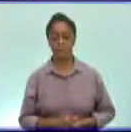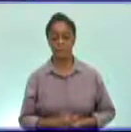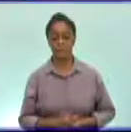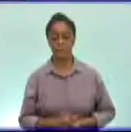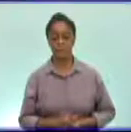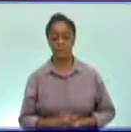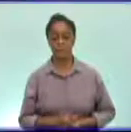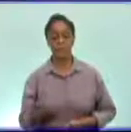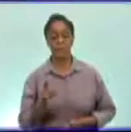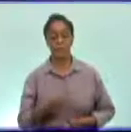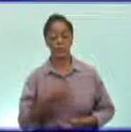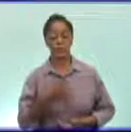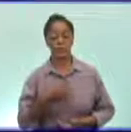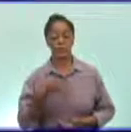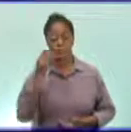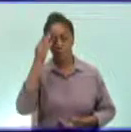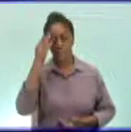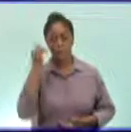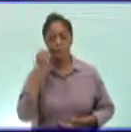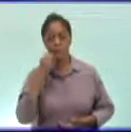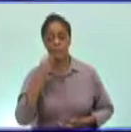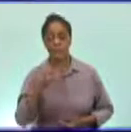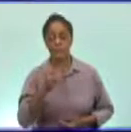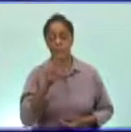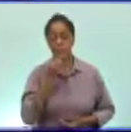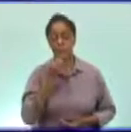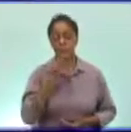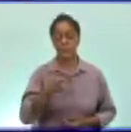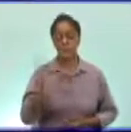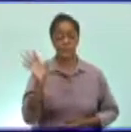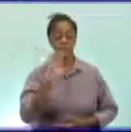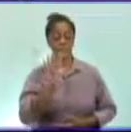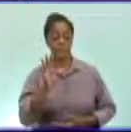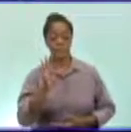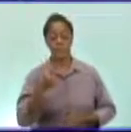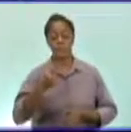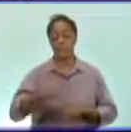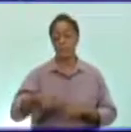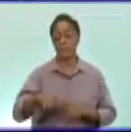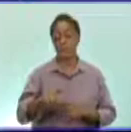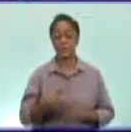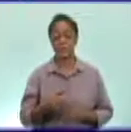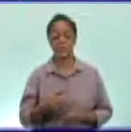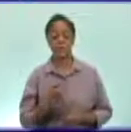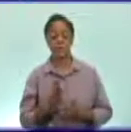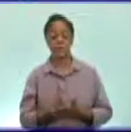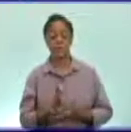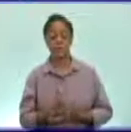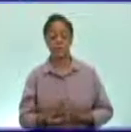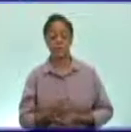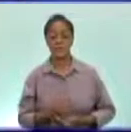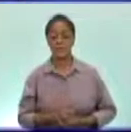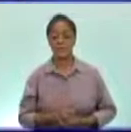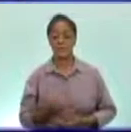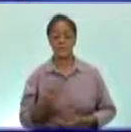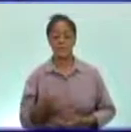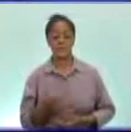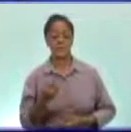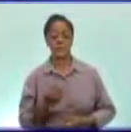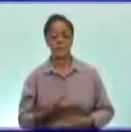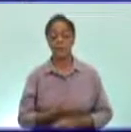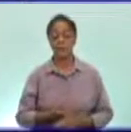No nos queda tiempo para más. Por hoy nos estamos despidiendo hasta la próxima emisión. Pero antes quiero